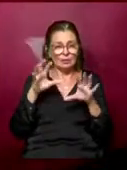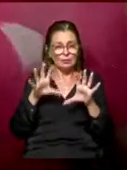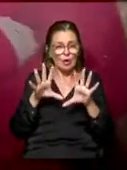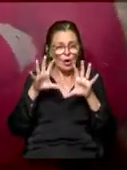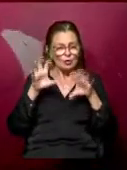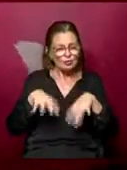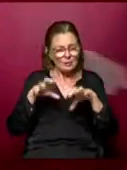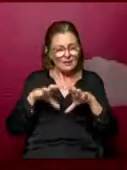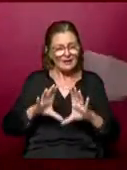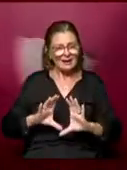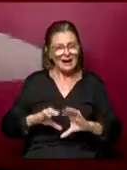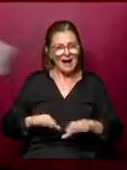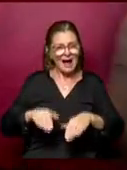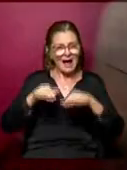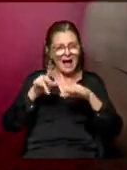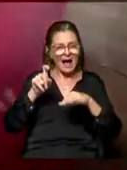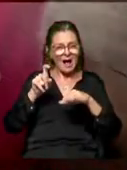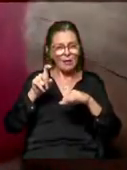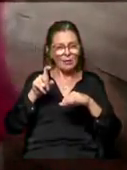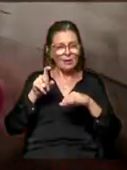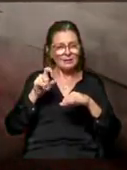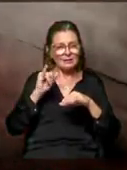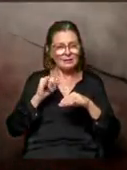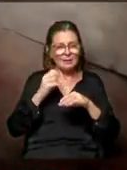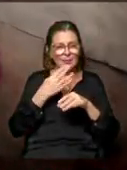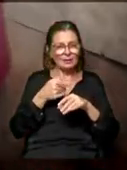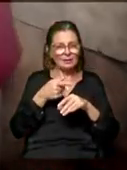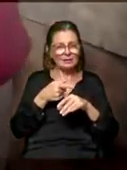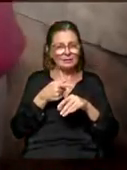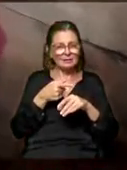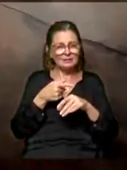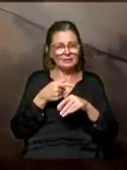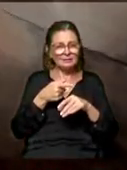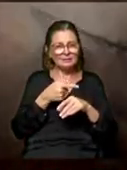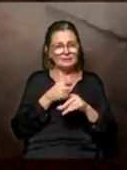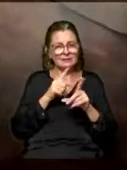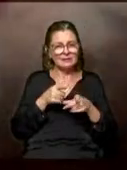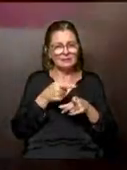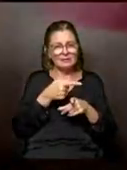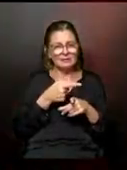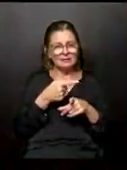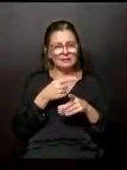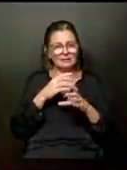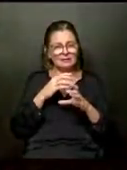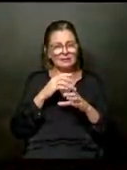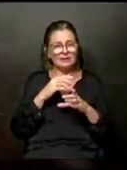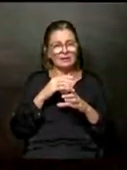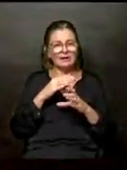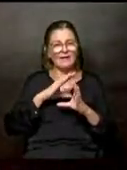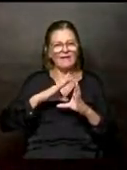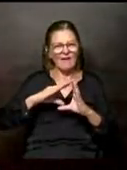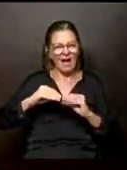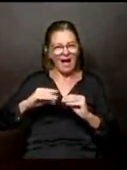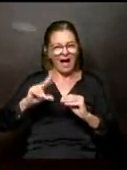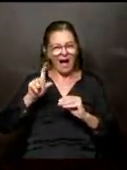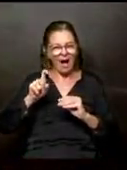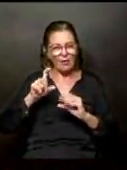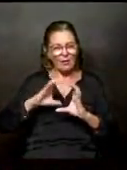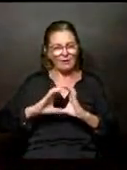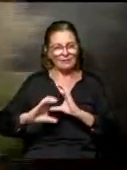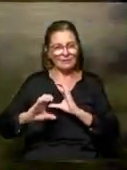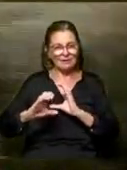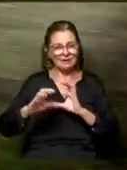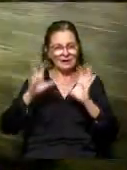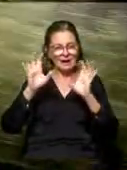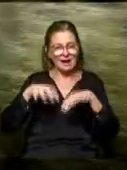cañada crece e inunda las casas. Sí, porque acá de este lado también está el bañado, que justamente cae el